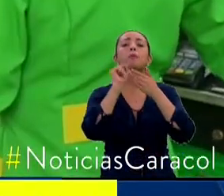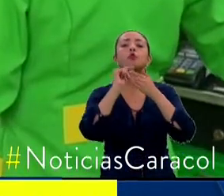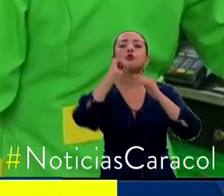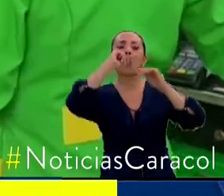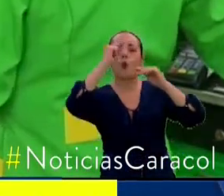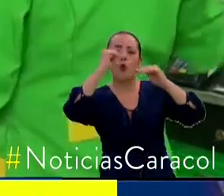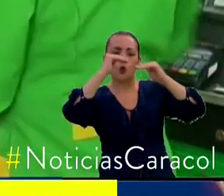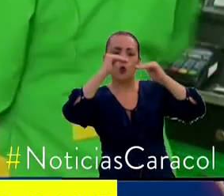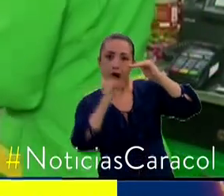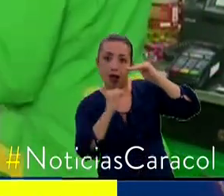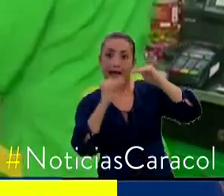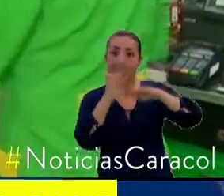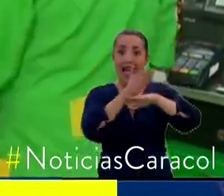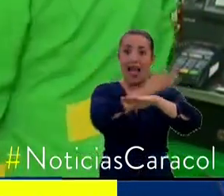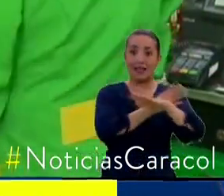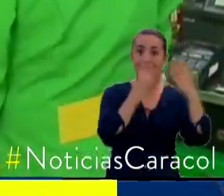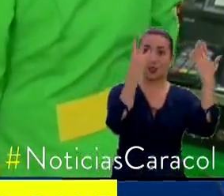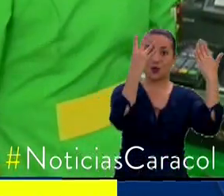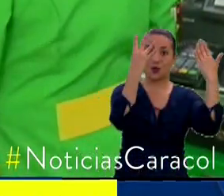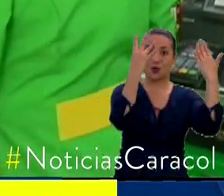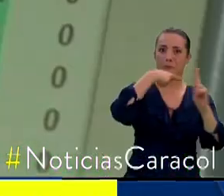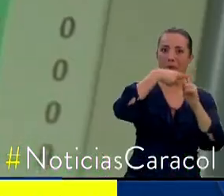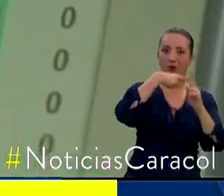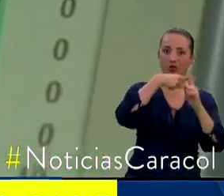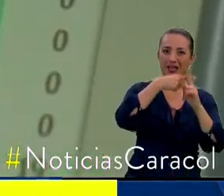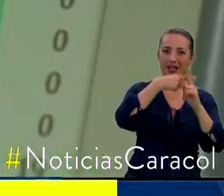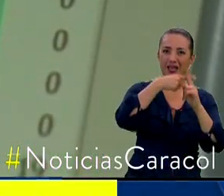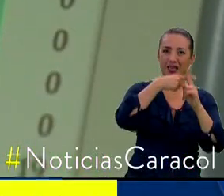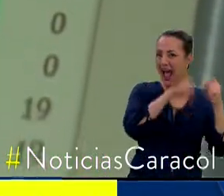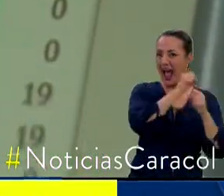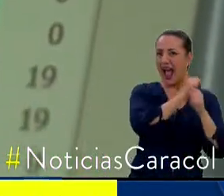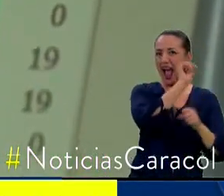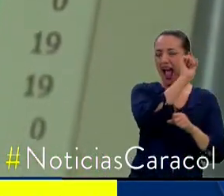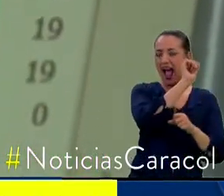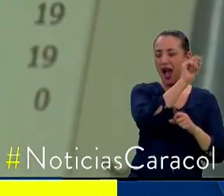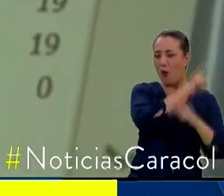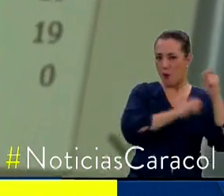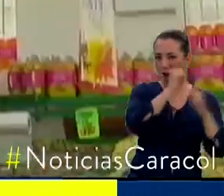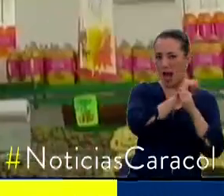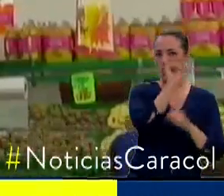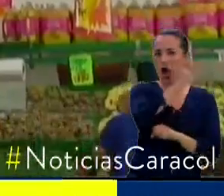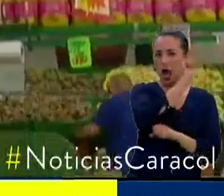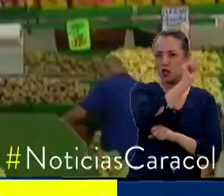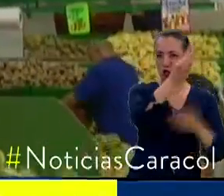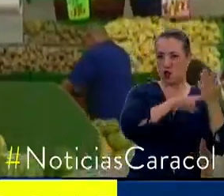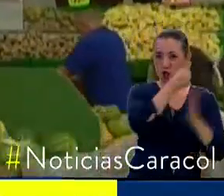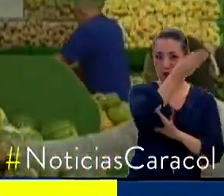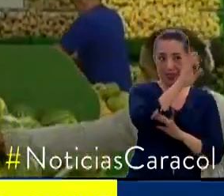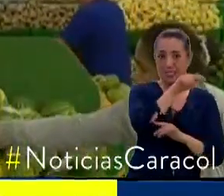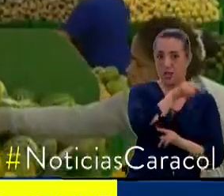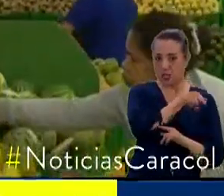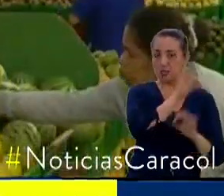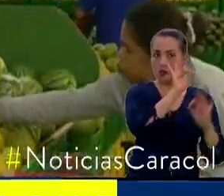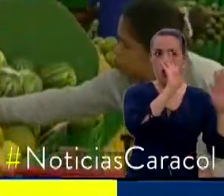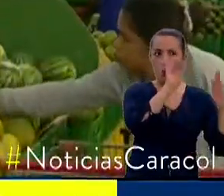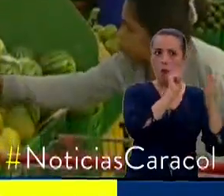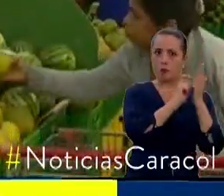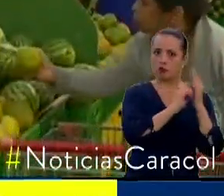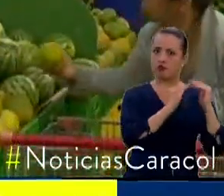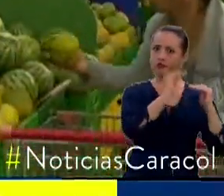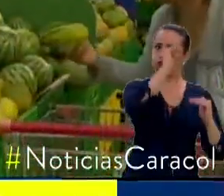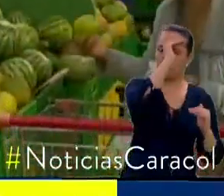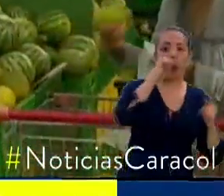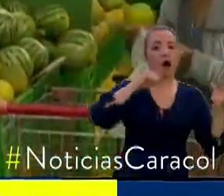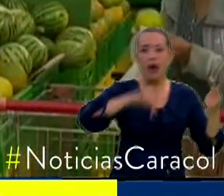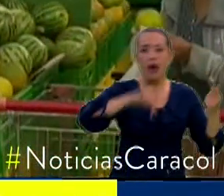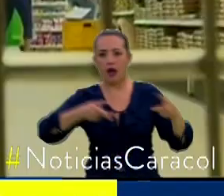9 puntos positivos que se reportaron en el mes de agosto del año inmediatamente anterior, del año 2019. Además, el DANE también reveló la cifra de